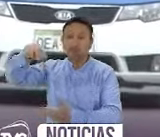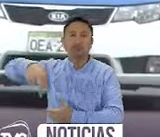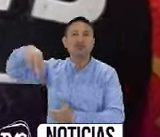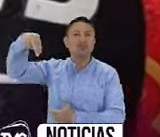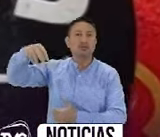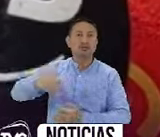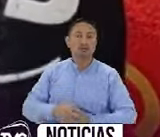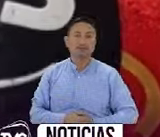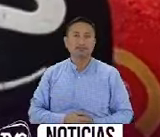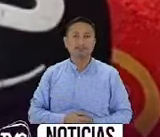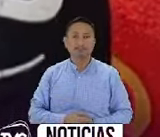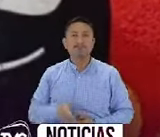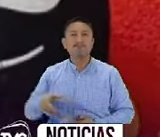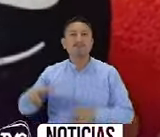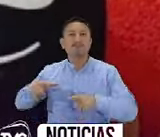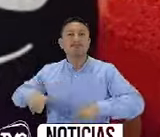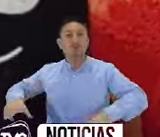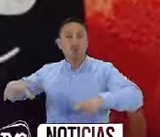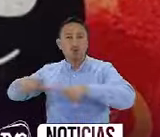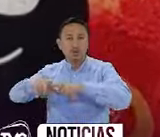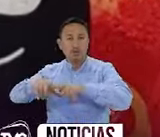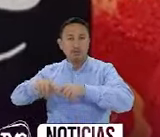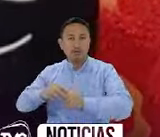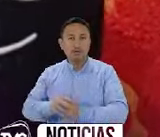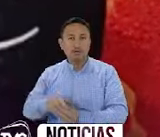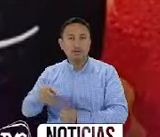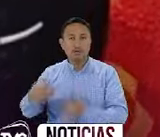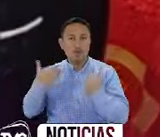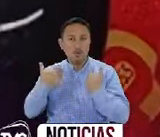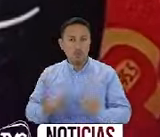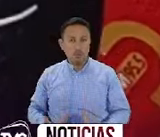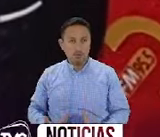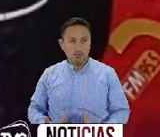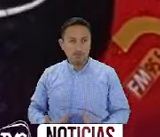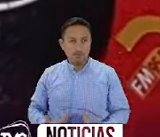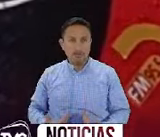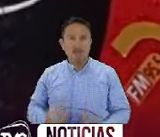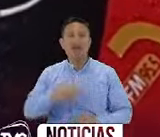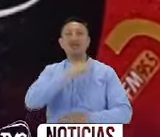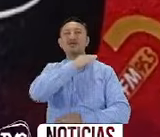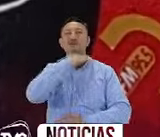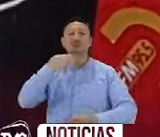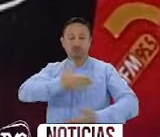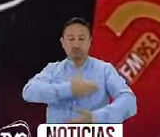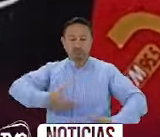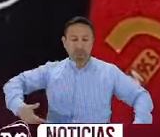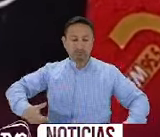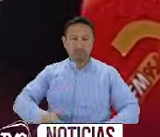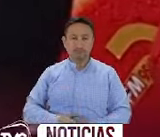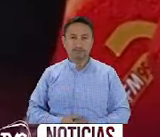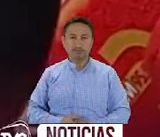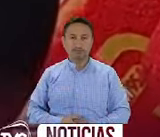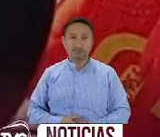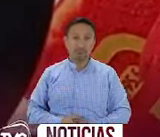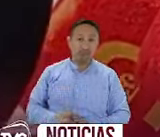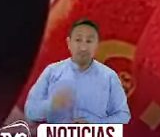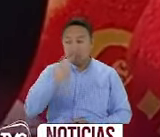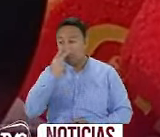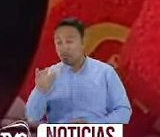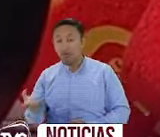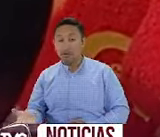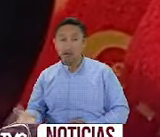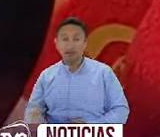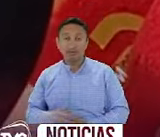este lugar se encontraba un cuerpo mutilado. A primera vista se puede observar